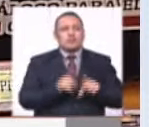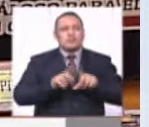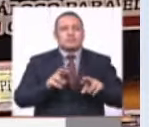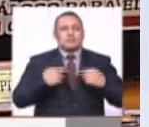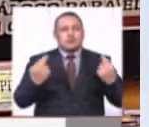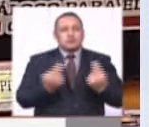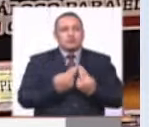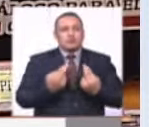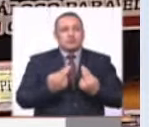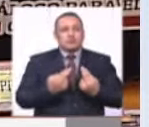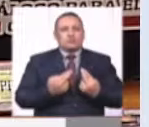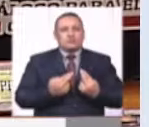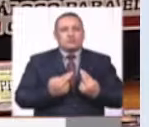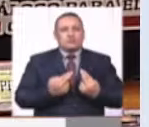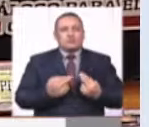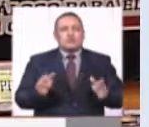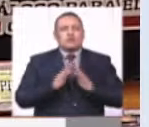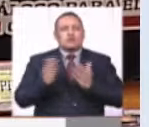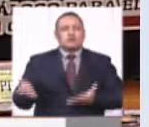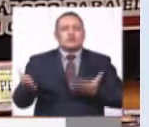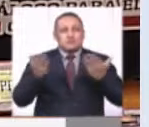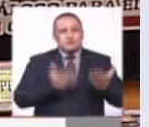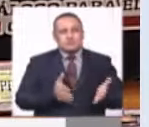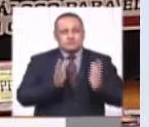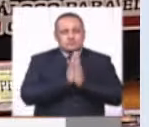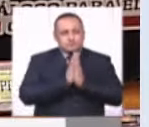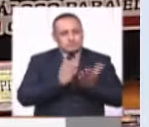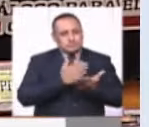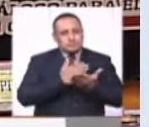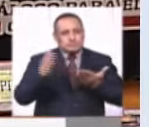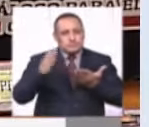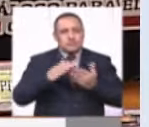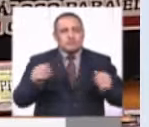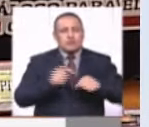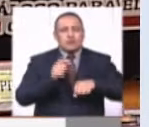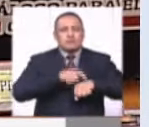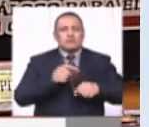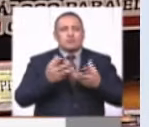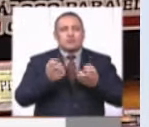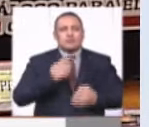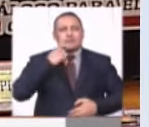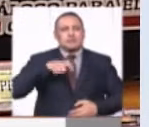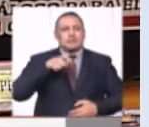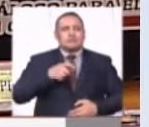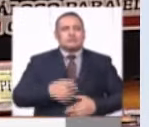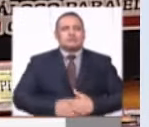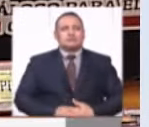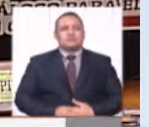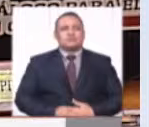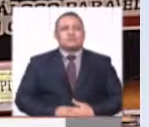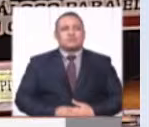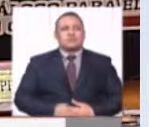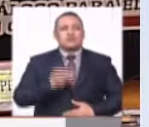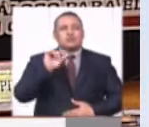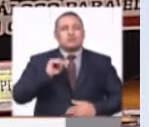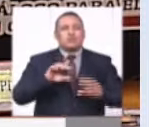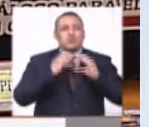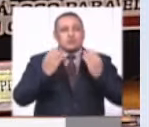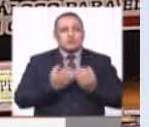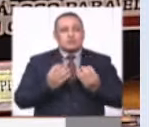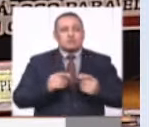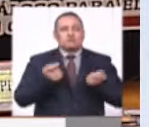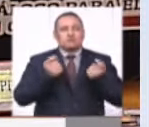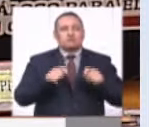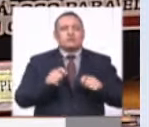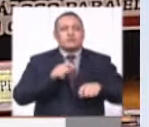esta sesión, y los invitan a abandonar la sala de sesiones en el momento que lo consideren conveniente. Señores congresistas,